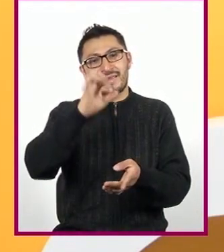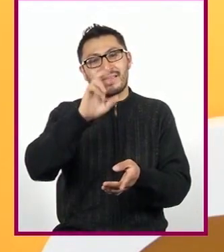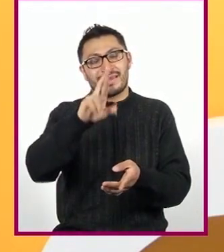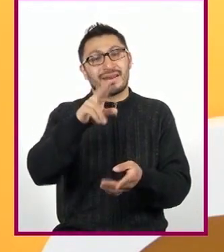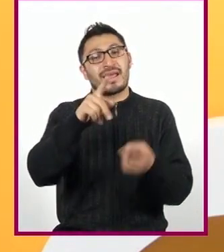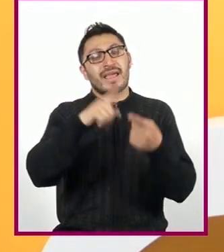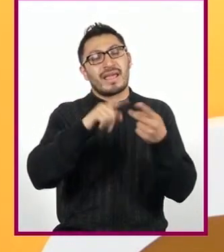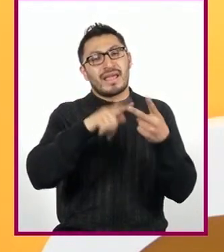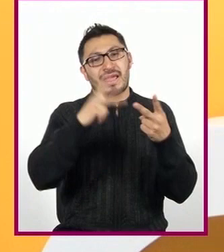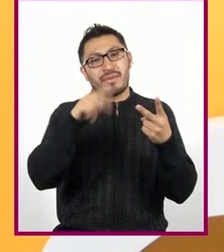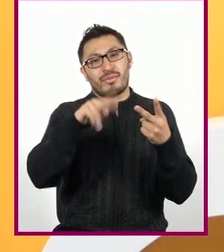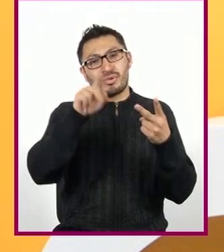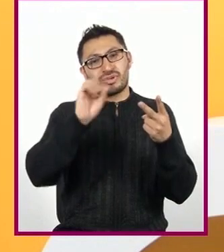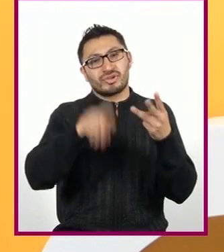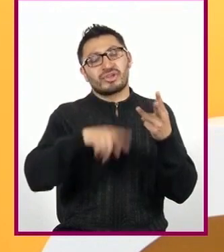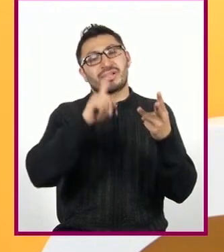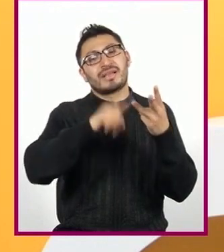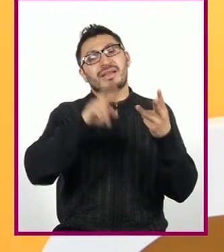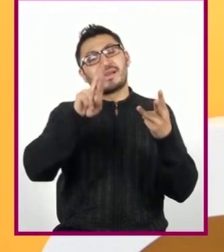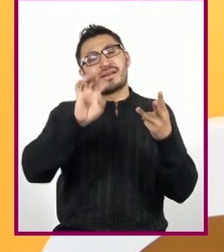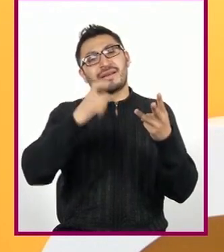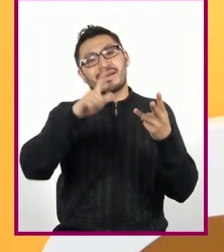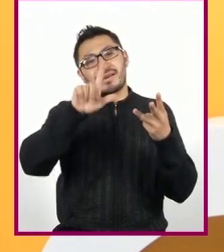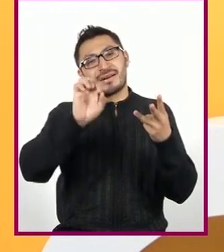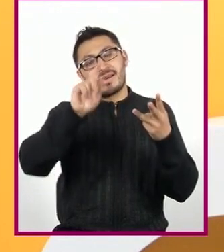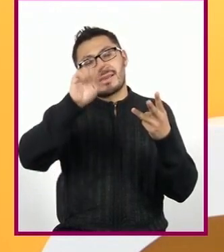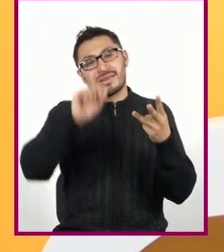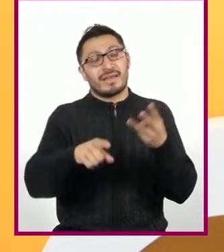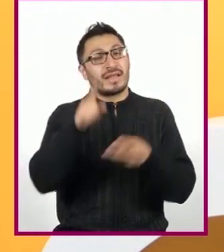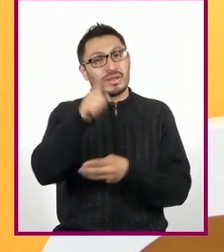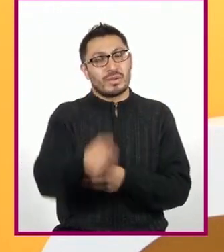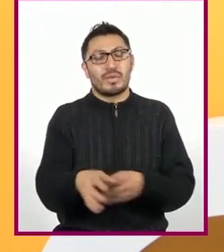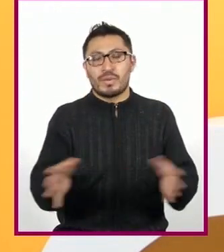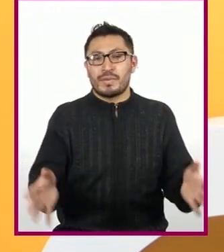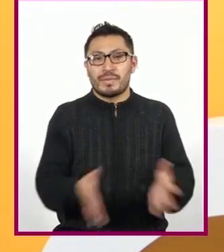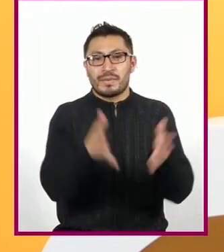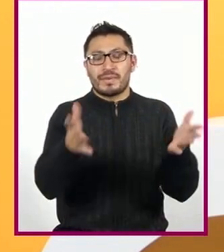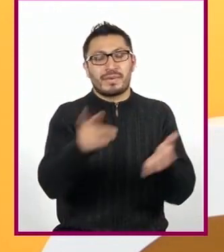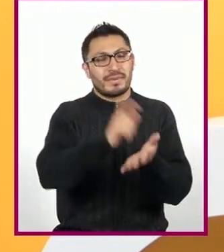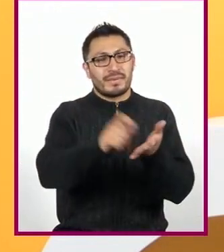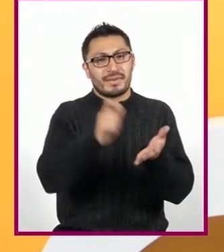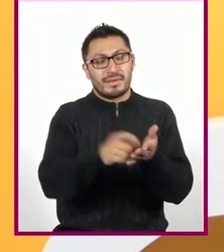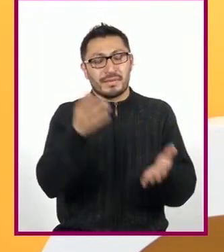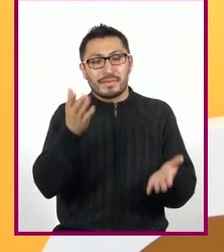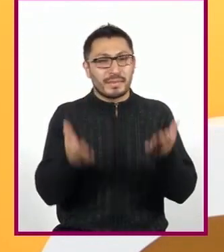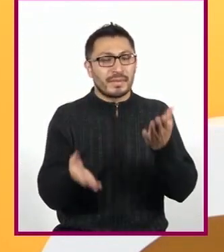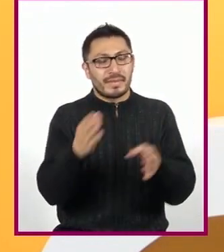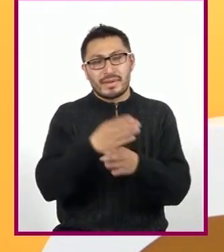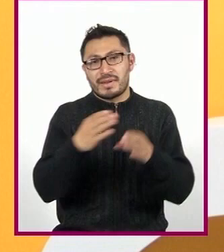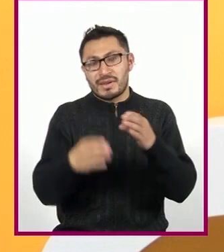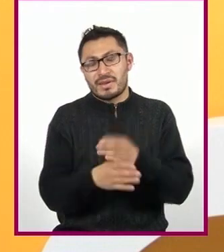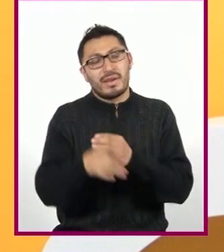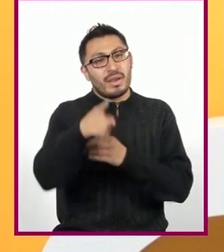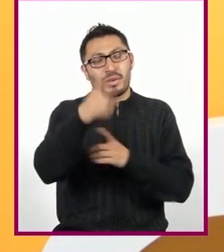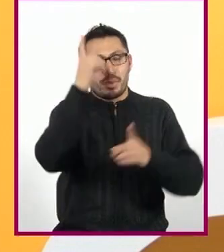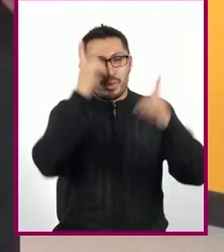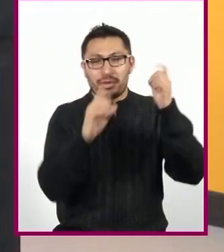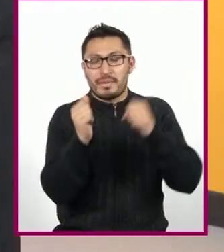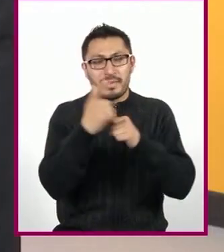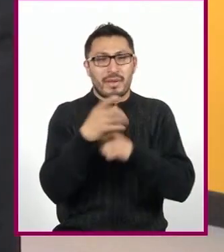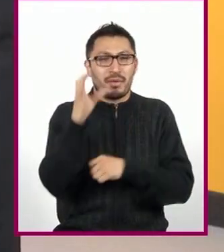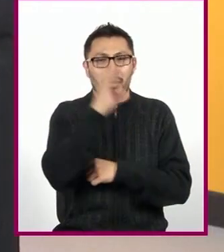regletas. Procuren hacer notas relevantes en su cuaderno, comprueben las soluciones que se presentarán y registren sus dudas e